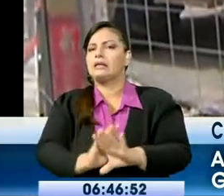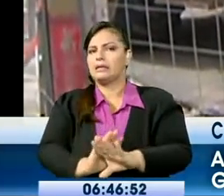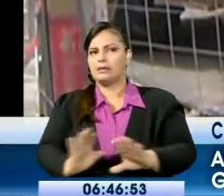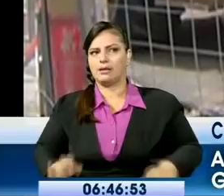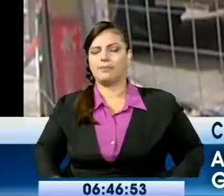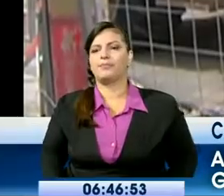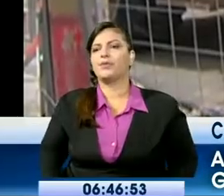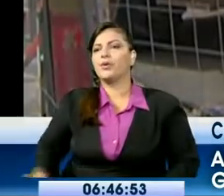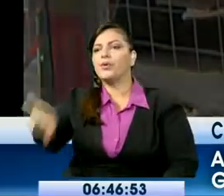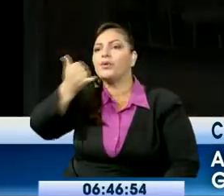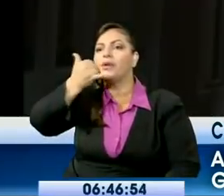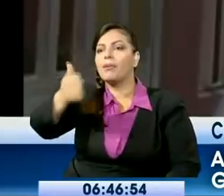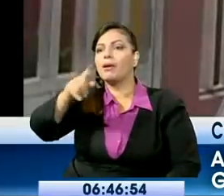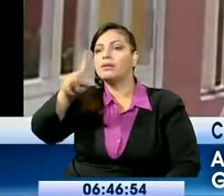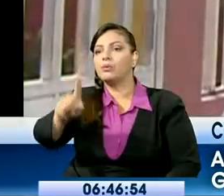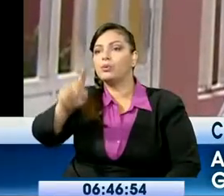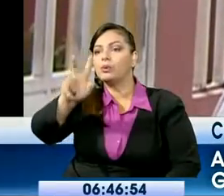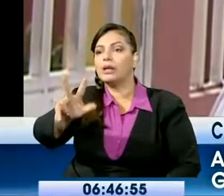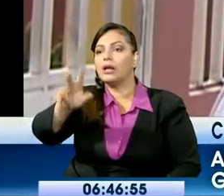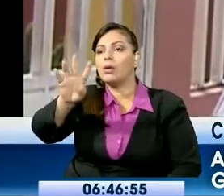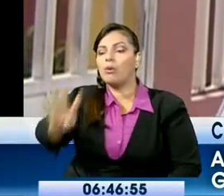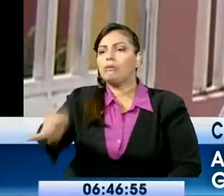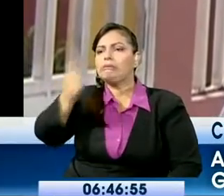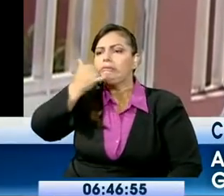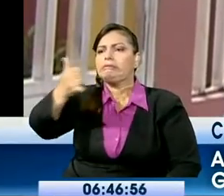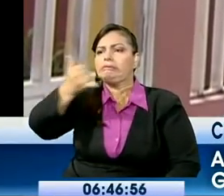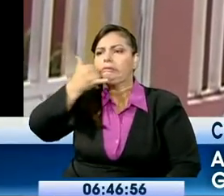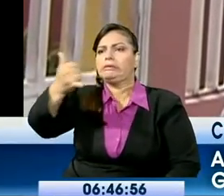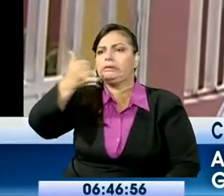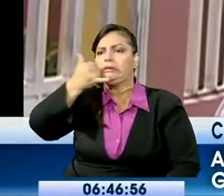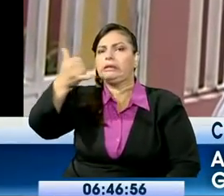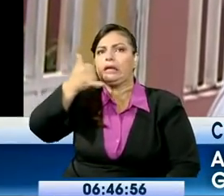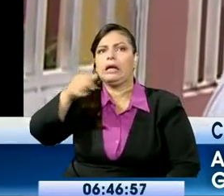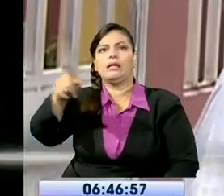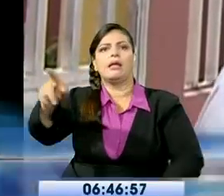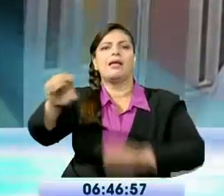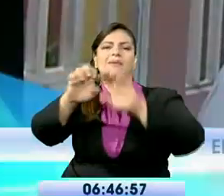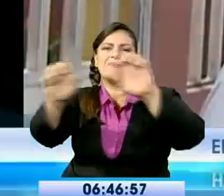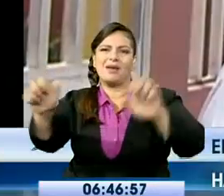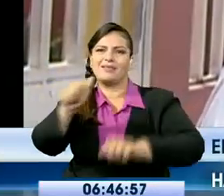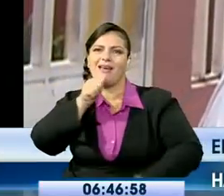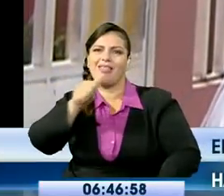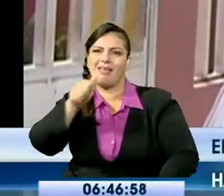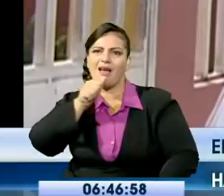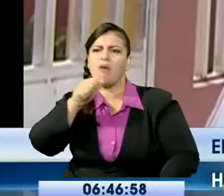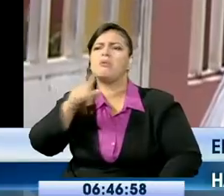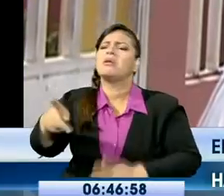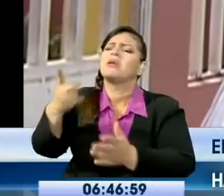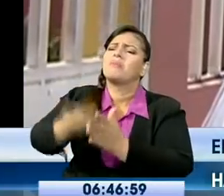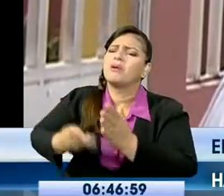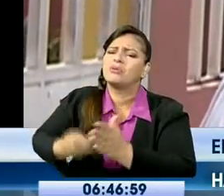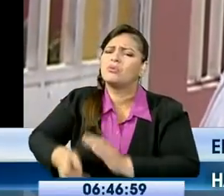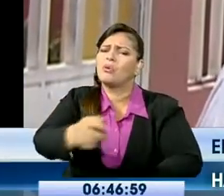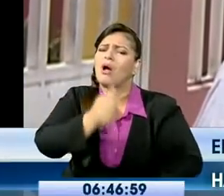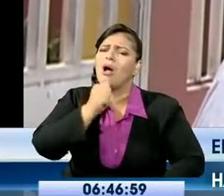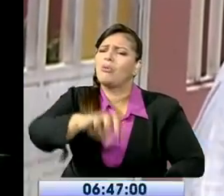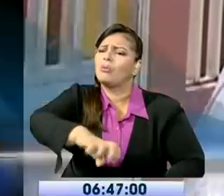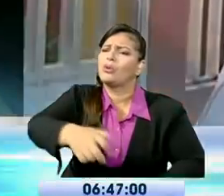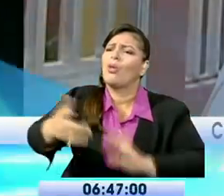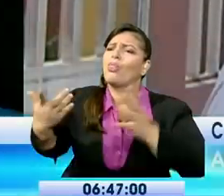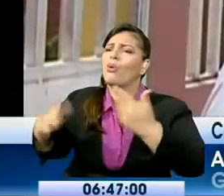al 134 varias veces. Y me contestaban, no tenemos idea, o si no me dejaban esperando. O